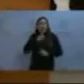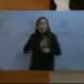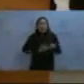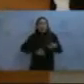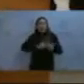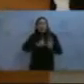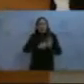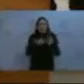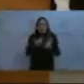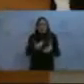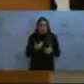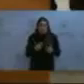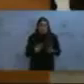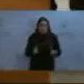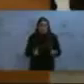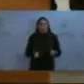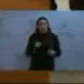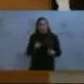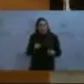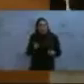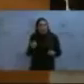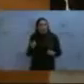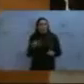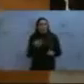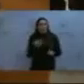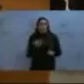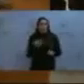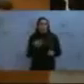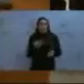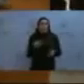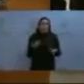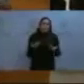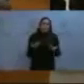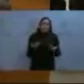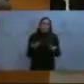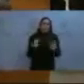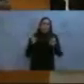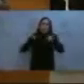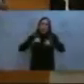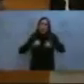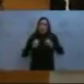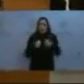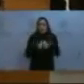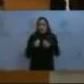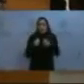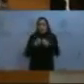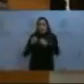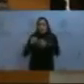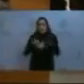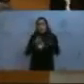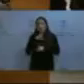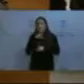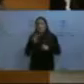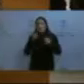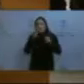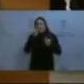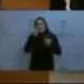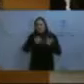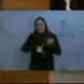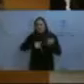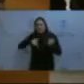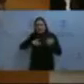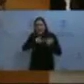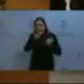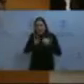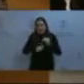mayoría absoluta y tiene que hacer concesiones parlamentarias para atender al interés general y dar estabilidad a un